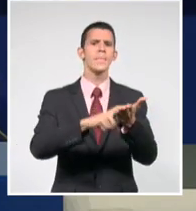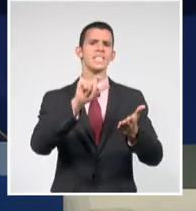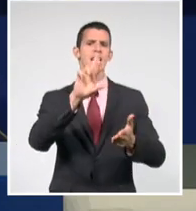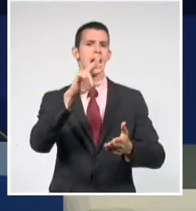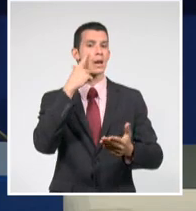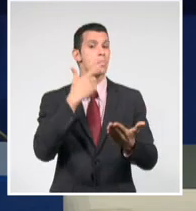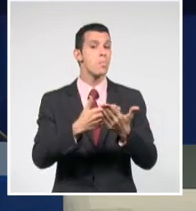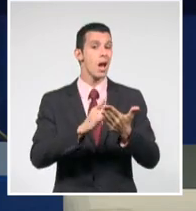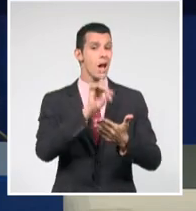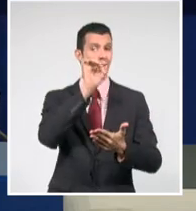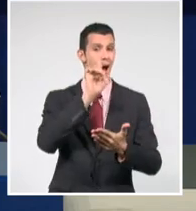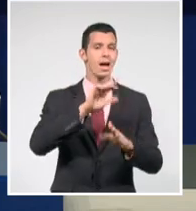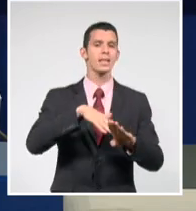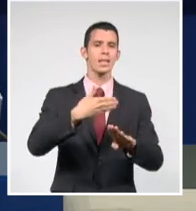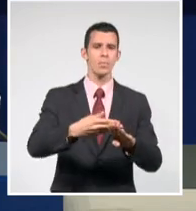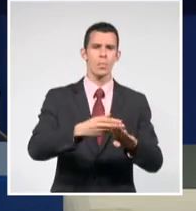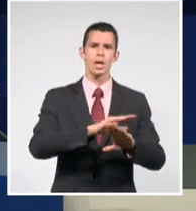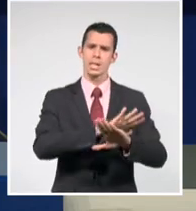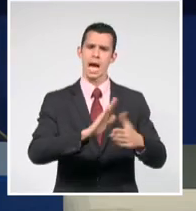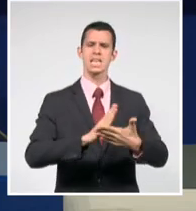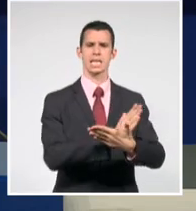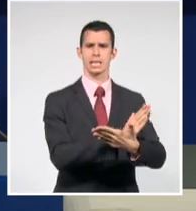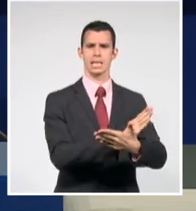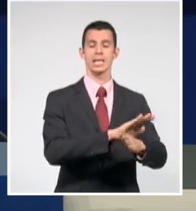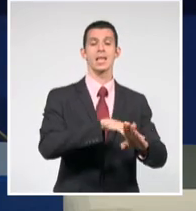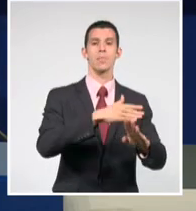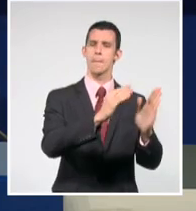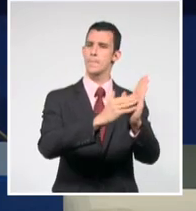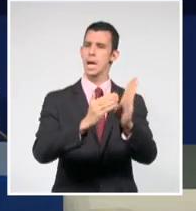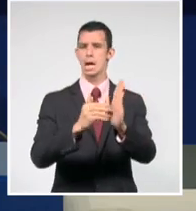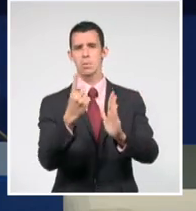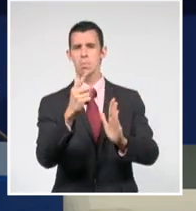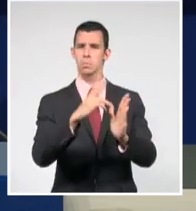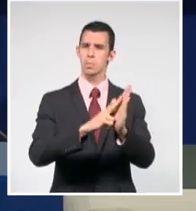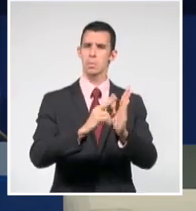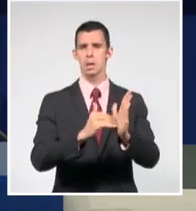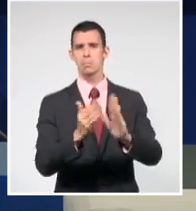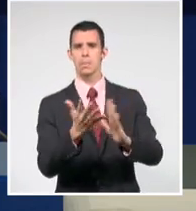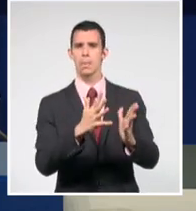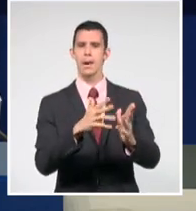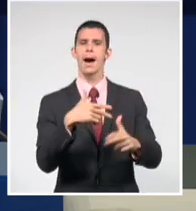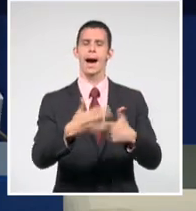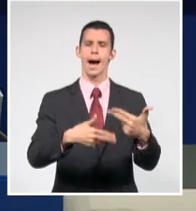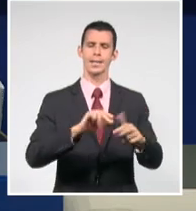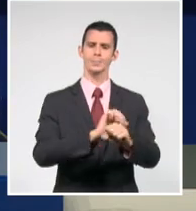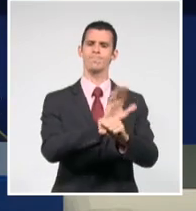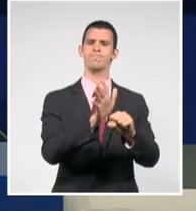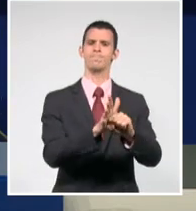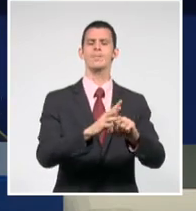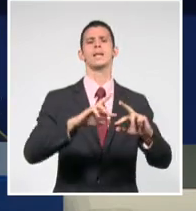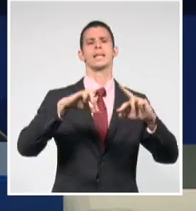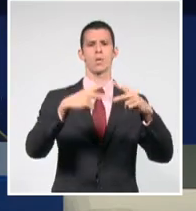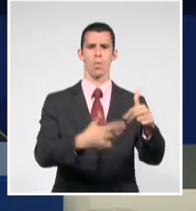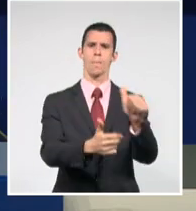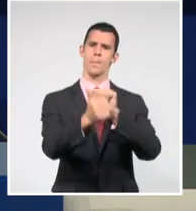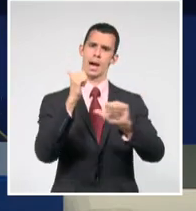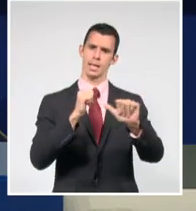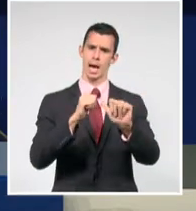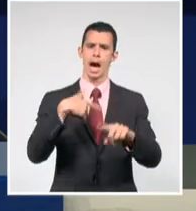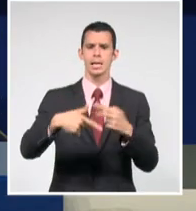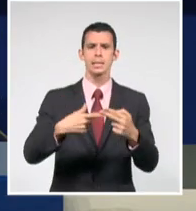tiempo después, un mes, dos meses, cuando ha tenido nuevamente manifestaciones, se ha hecho la prueba y ha estado